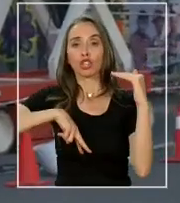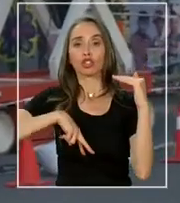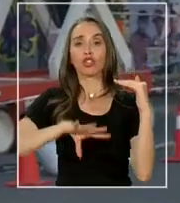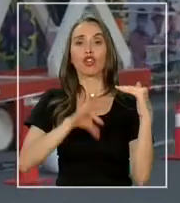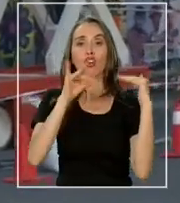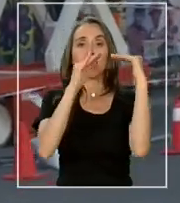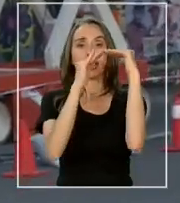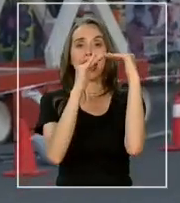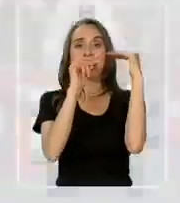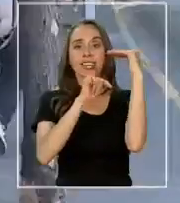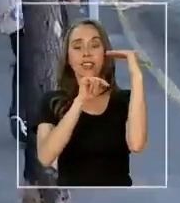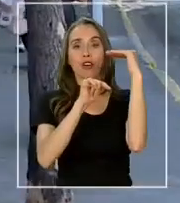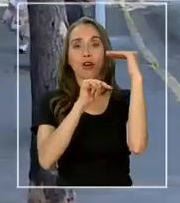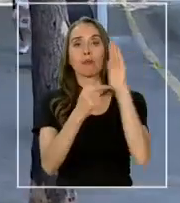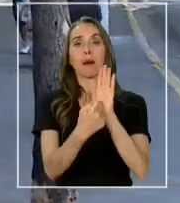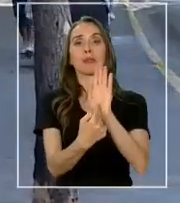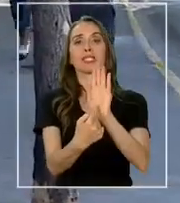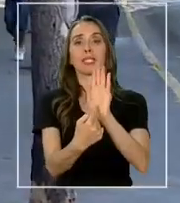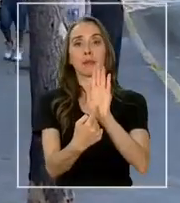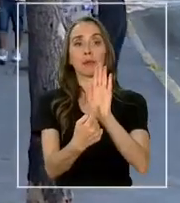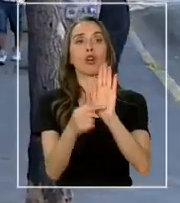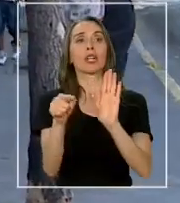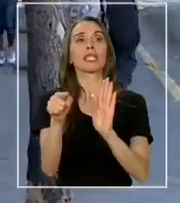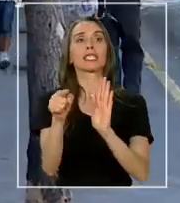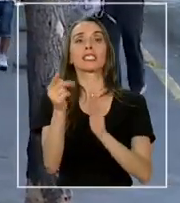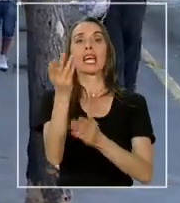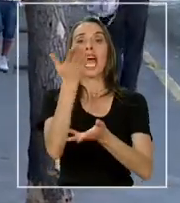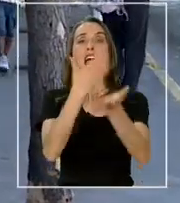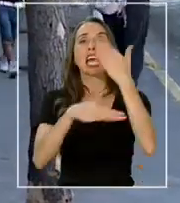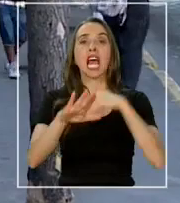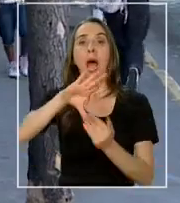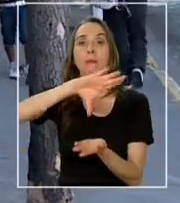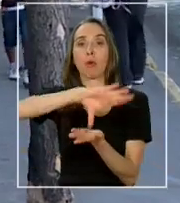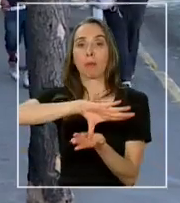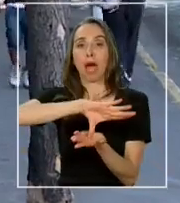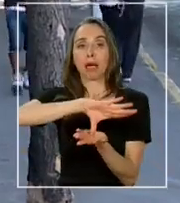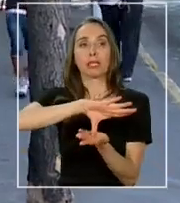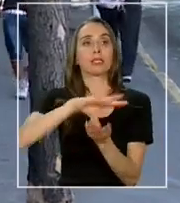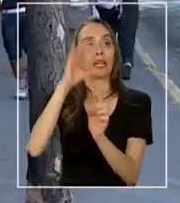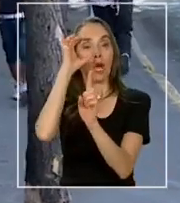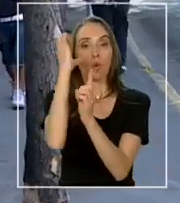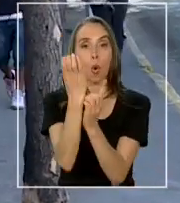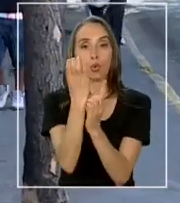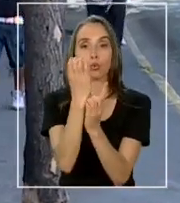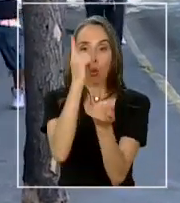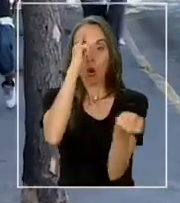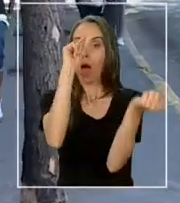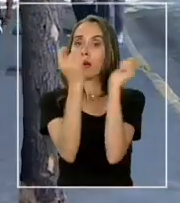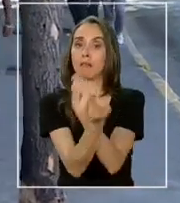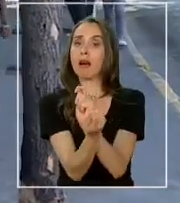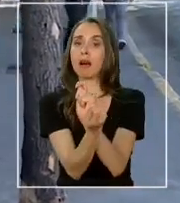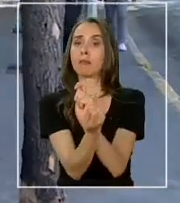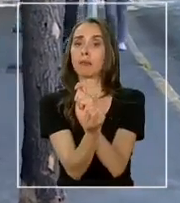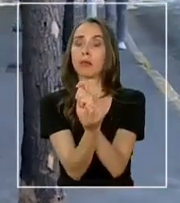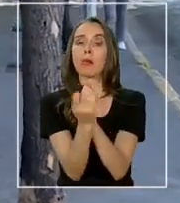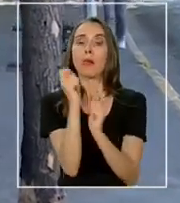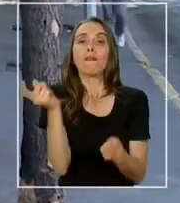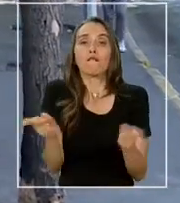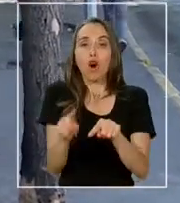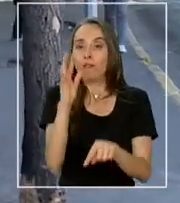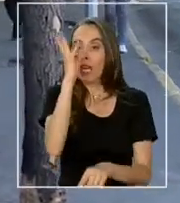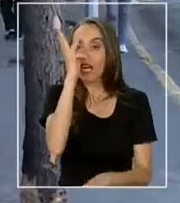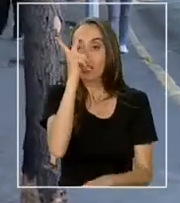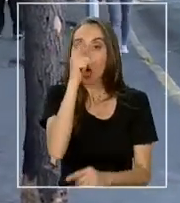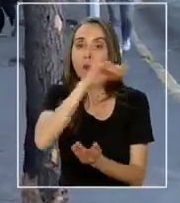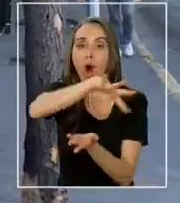los edificios símbolos de lo que es este cambio de país, digamos, de cultura, de enamoramiento de